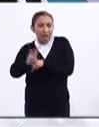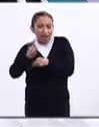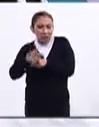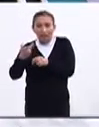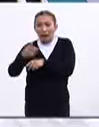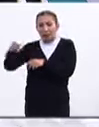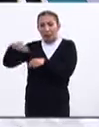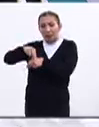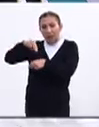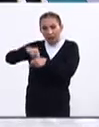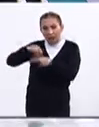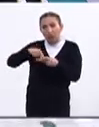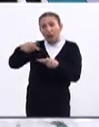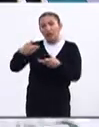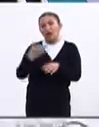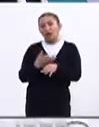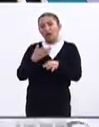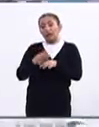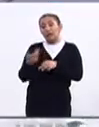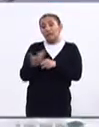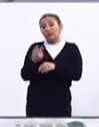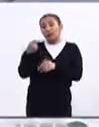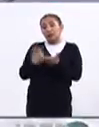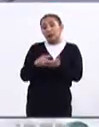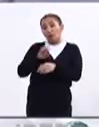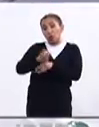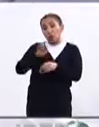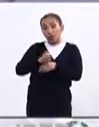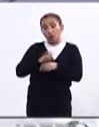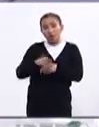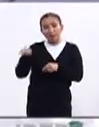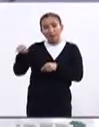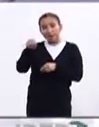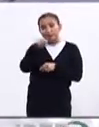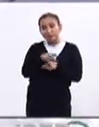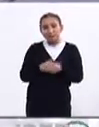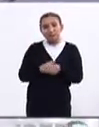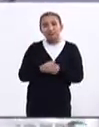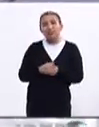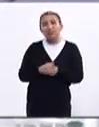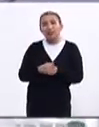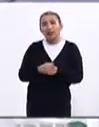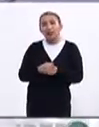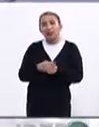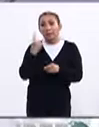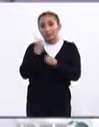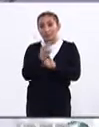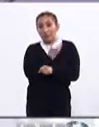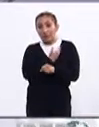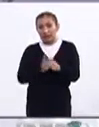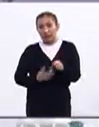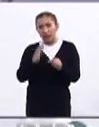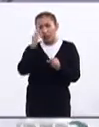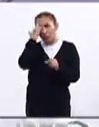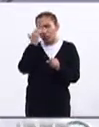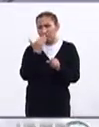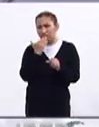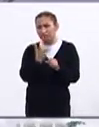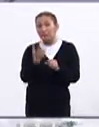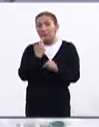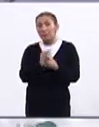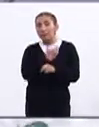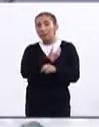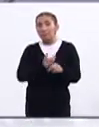lo que ocurrió en Nicaragua, de lo que sucedió incluso en Ecuador. El primer presidente, lo recuerdo muy bien, el